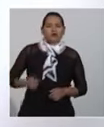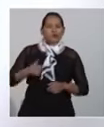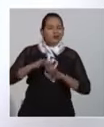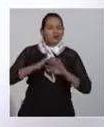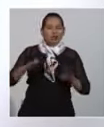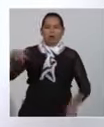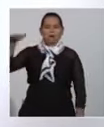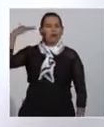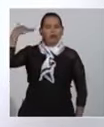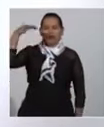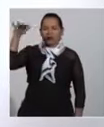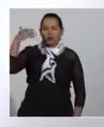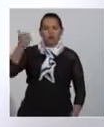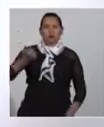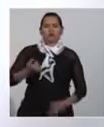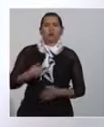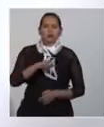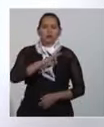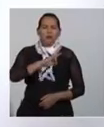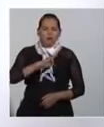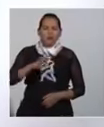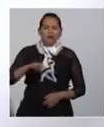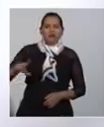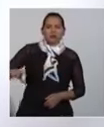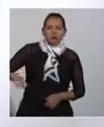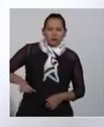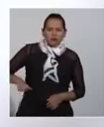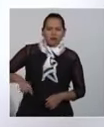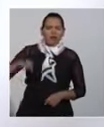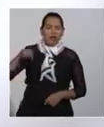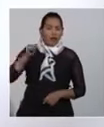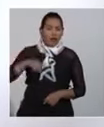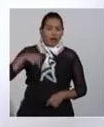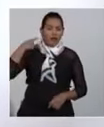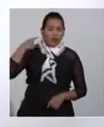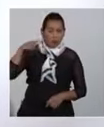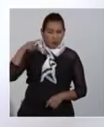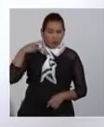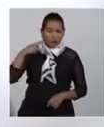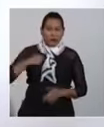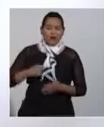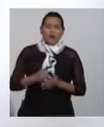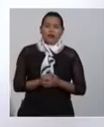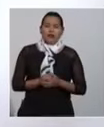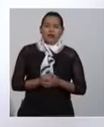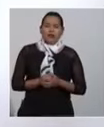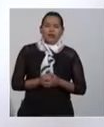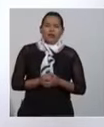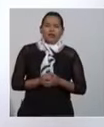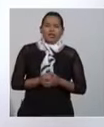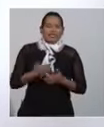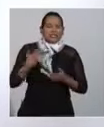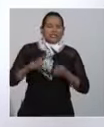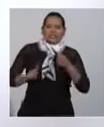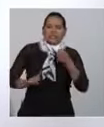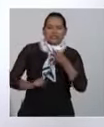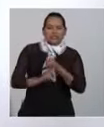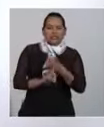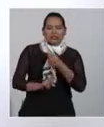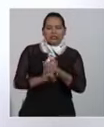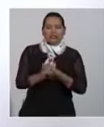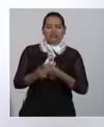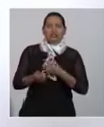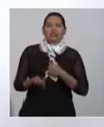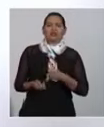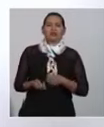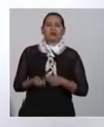hacerlo. En Puebla, nuestra sociedad está agraviada. Está agraviada por un factor de poder público